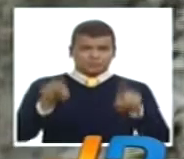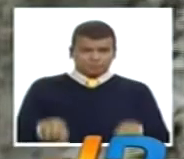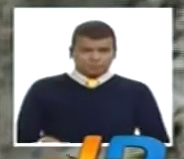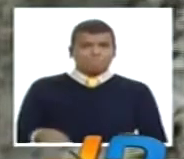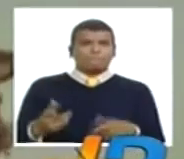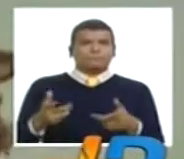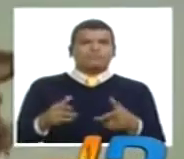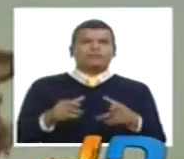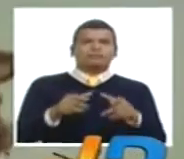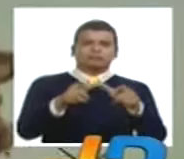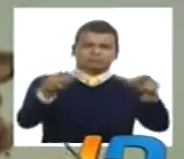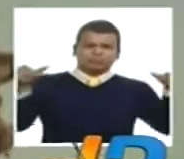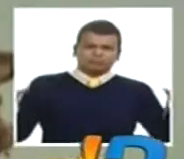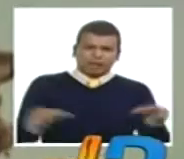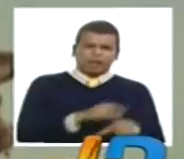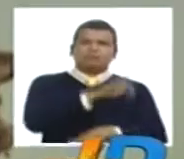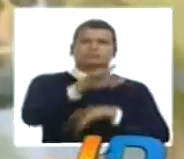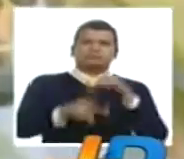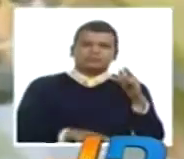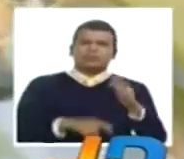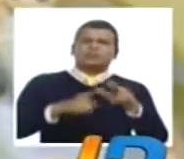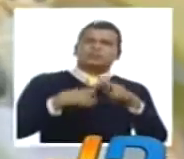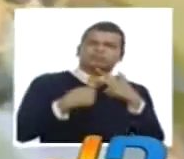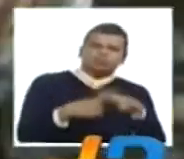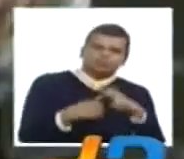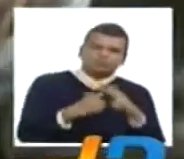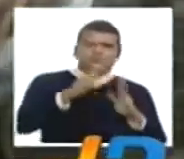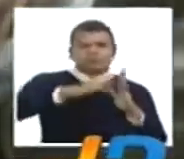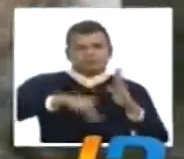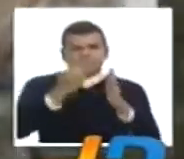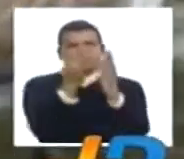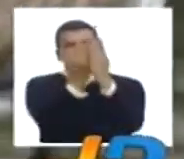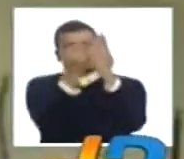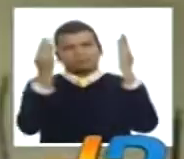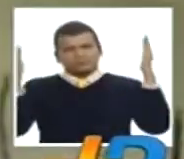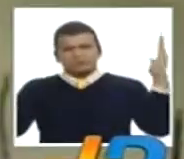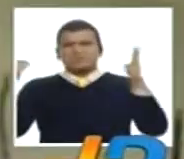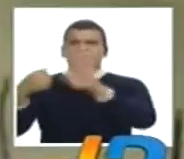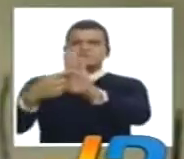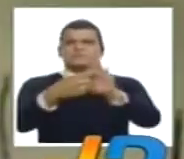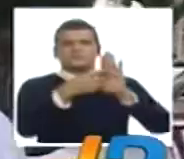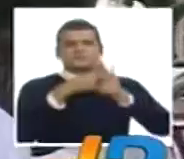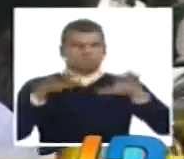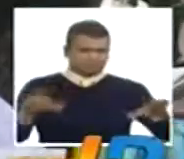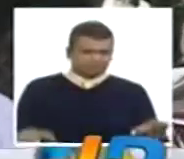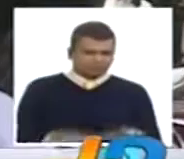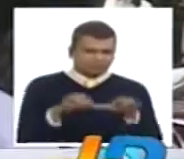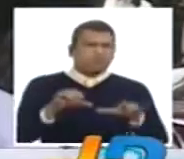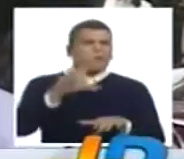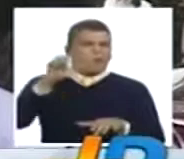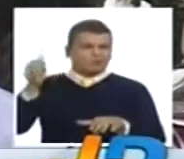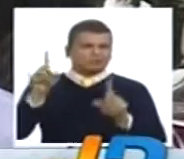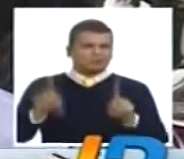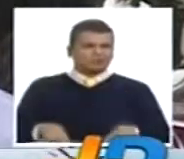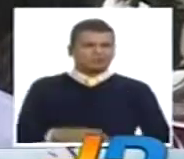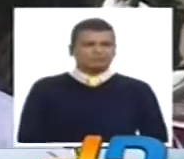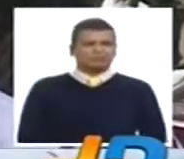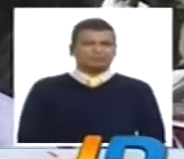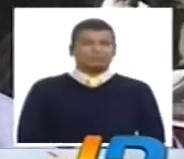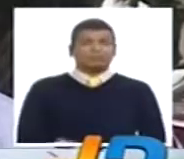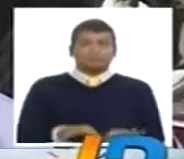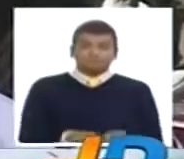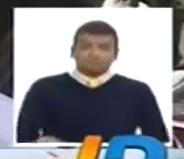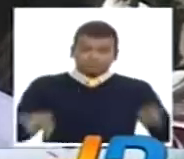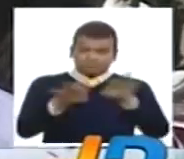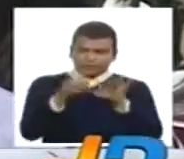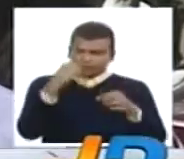campo llamadas pajareo, talleres de pintura, exposiciones fotográficas, entre otras actividades. Es crear conciencia y